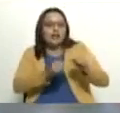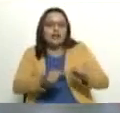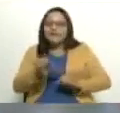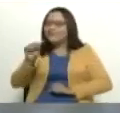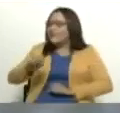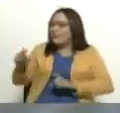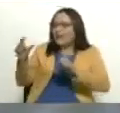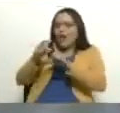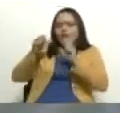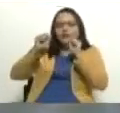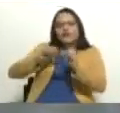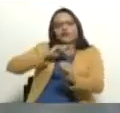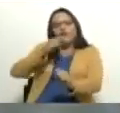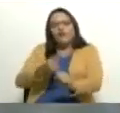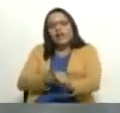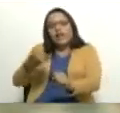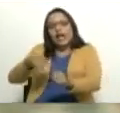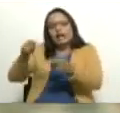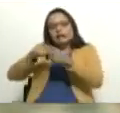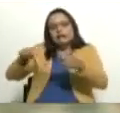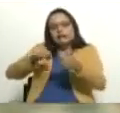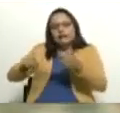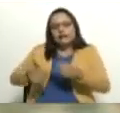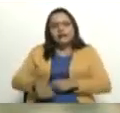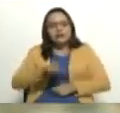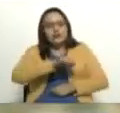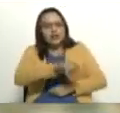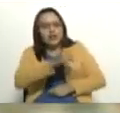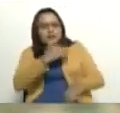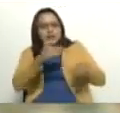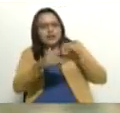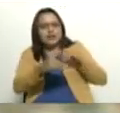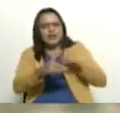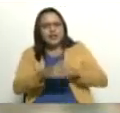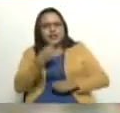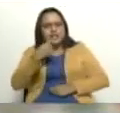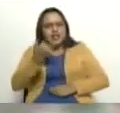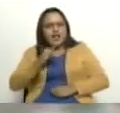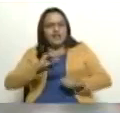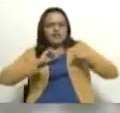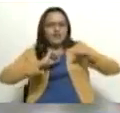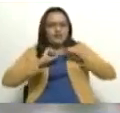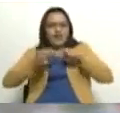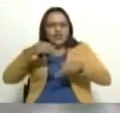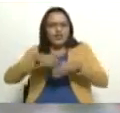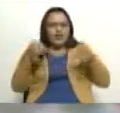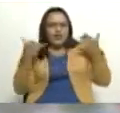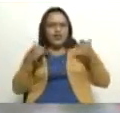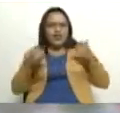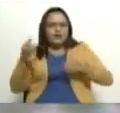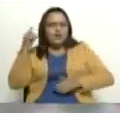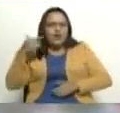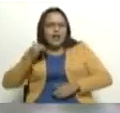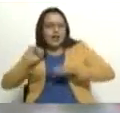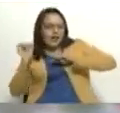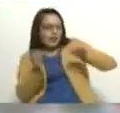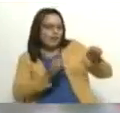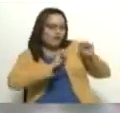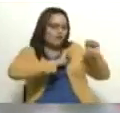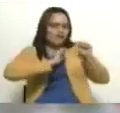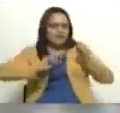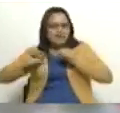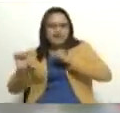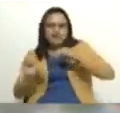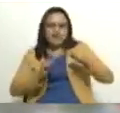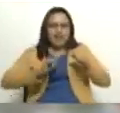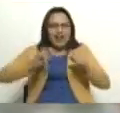polémicas. Exacto, tan pero más el género como tal. Sí. Acá Bam Bam nos está diciendo que cuando bailan reggaetón en su fiesta y que las mujeres lo agarran y lo pegan contra la pared y pasan coletos